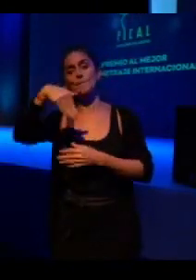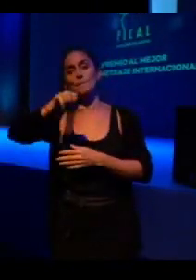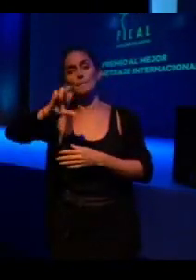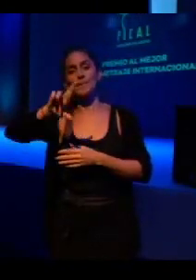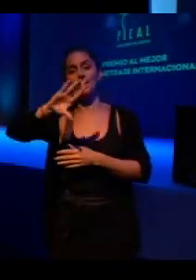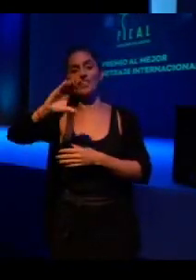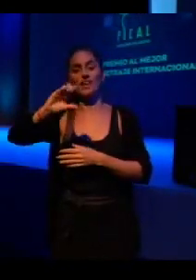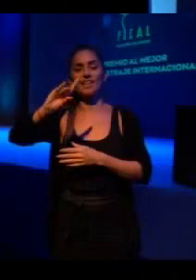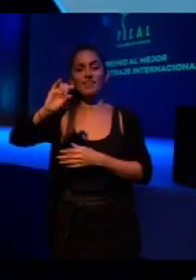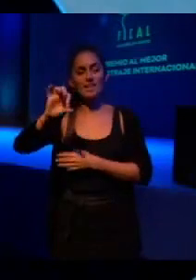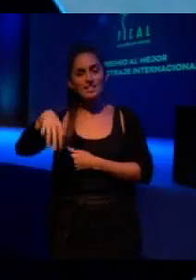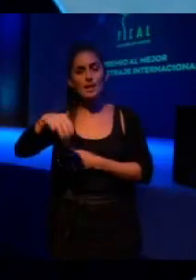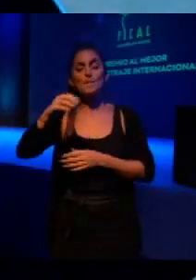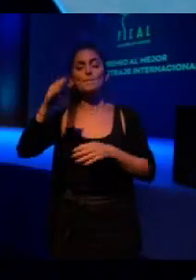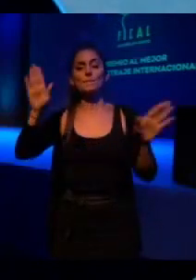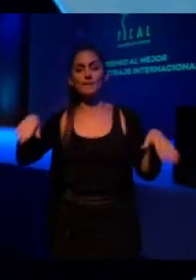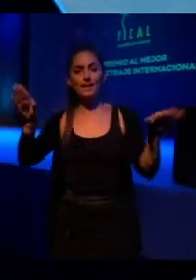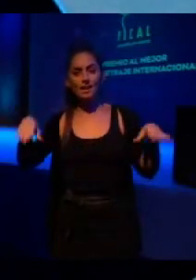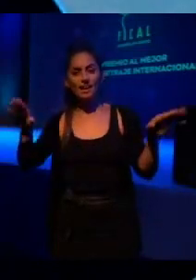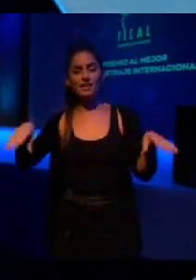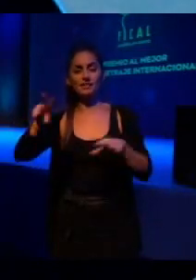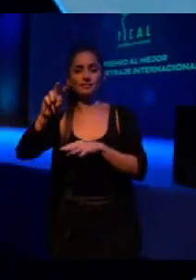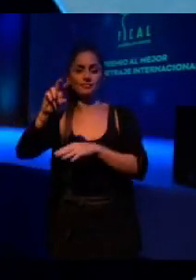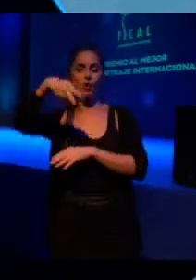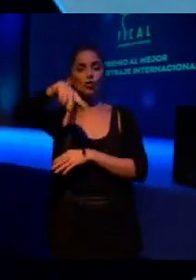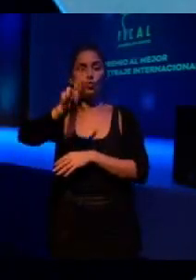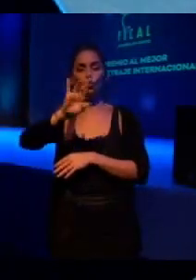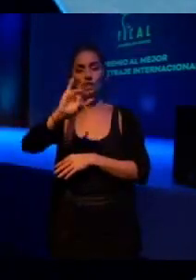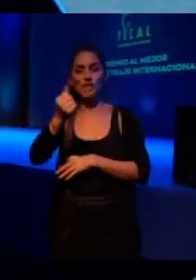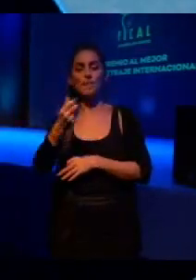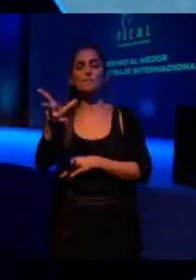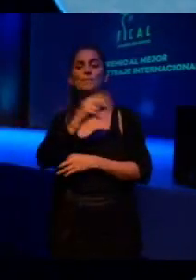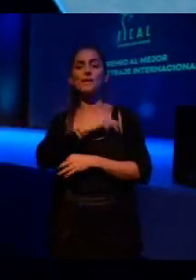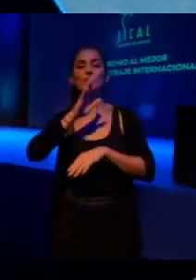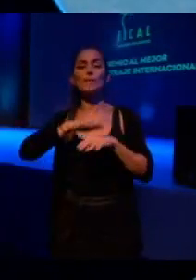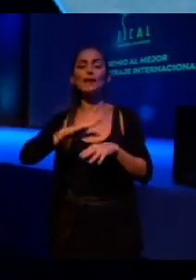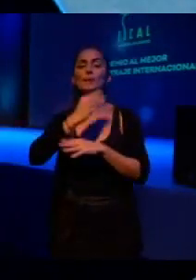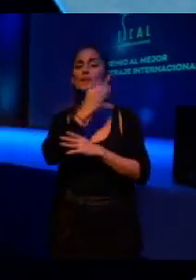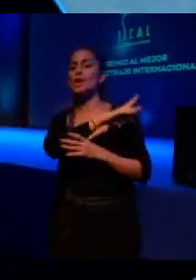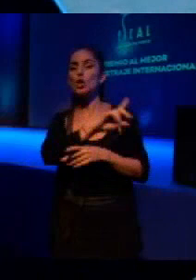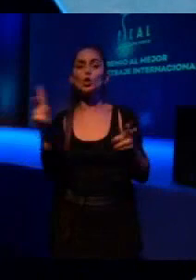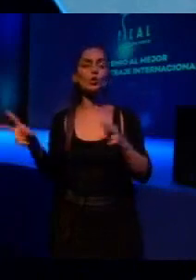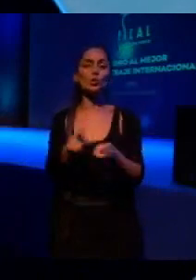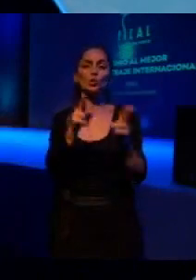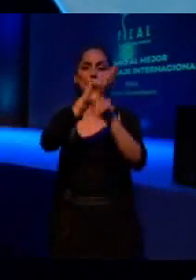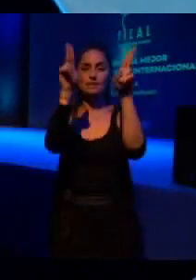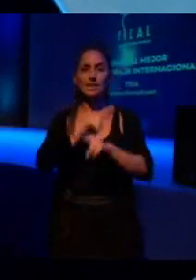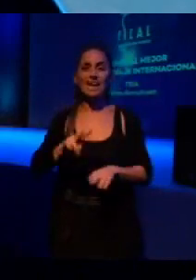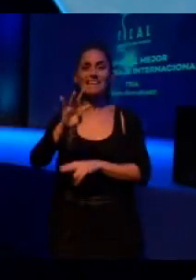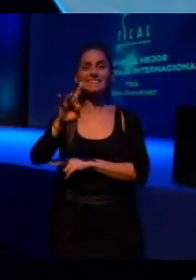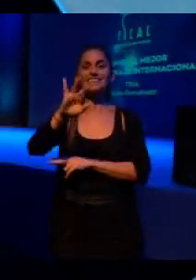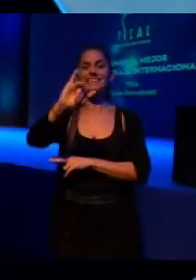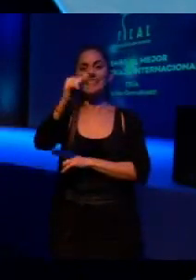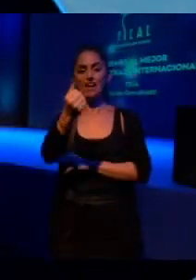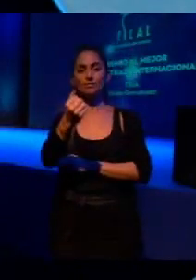Ángel Parra, Daniel Pérez Prada y Nuria Vargas. El premio al mejor cortometraje internacional es para Tria de Giulia Grandinetti.